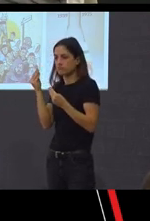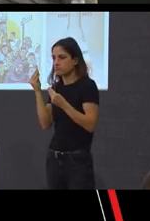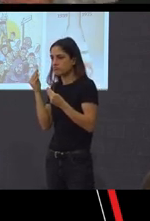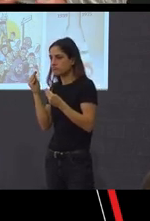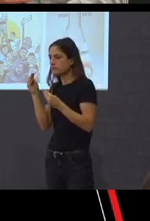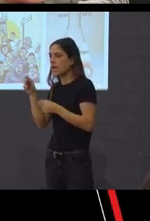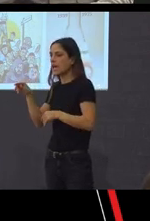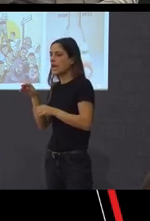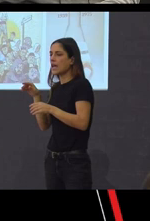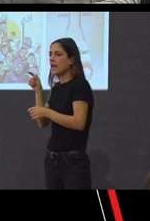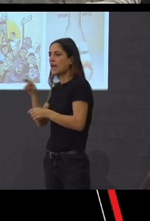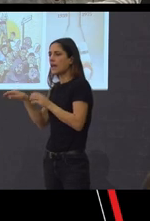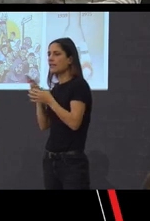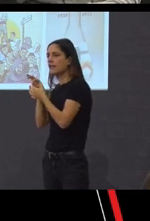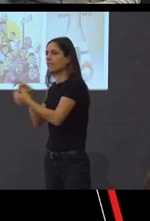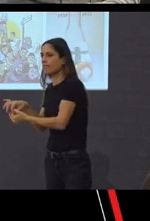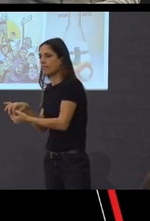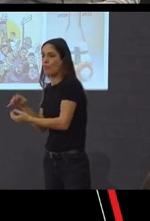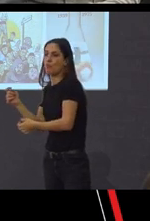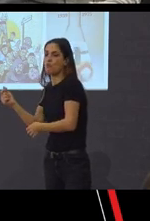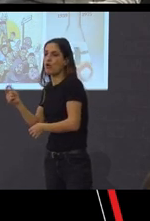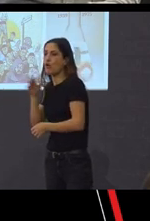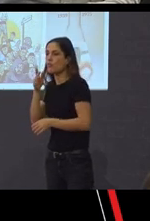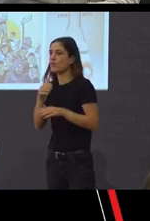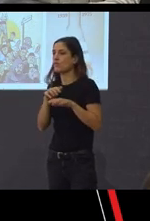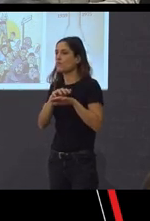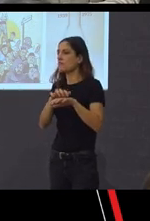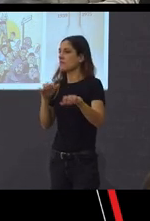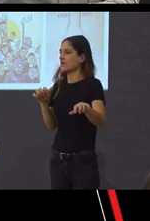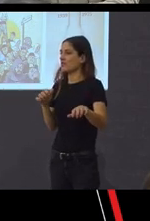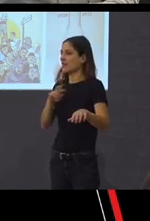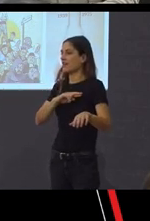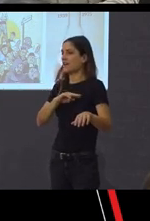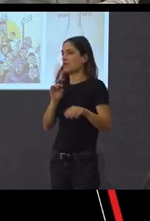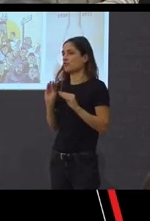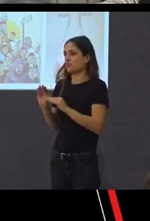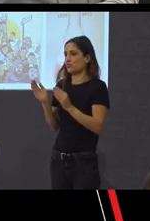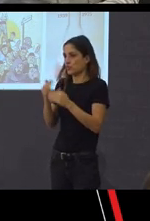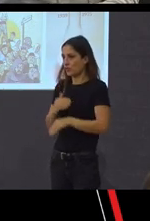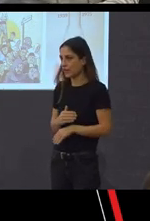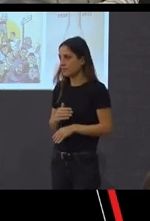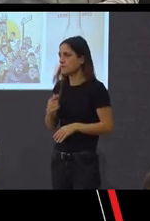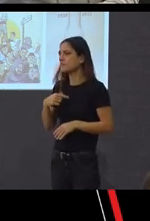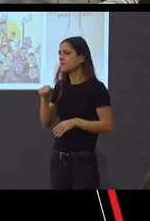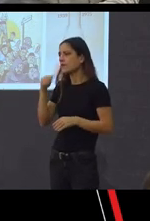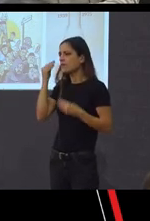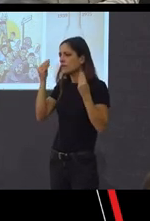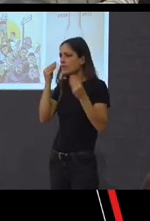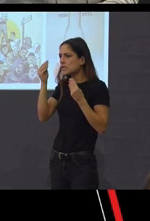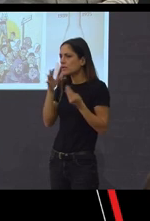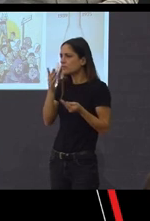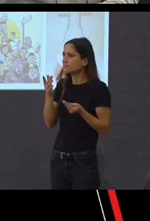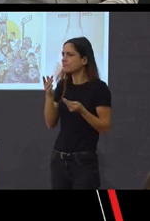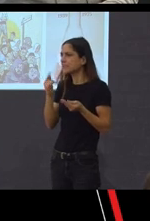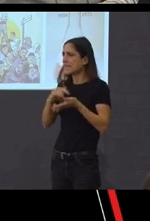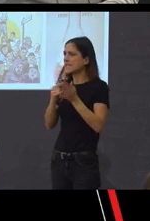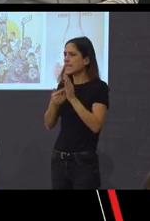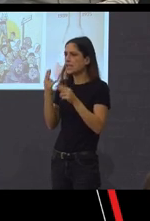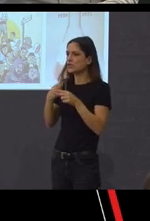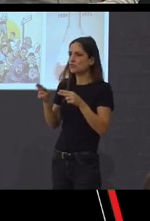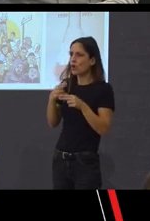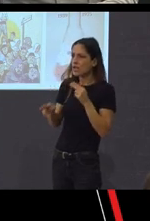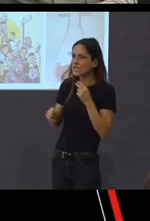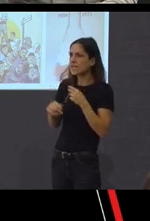moito máis importante no que pensar. Isto hai que telo en conta a hora de falar de as estrategias, das